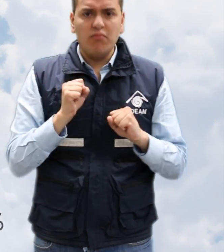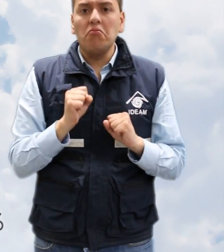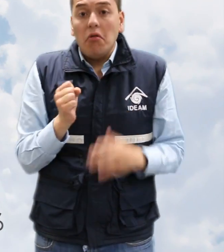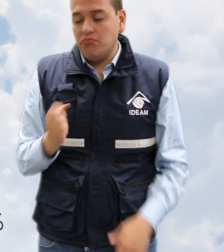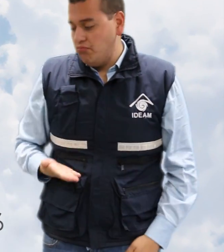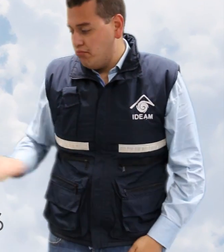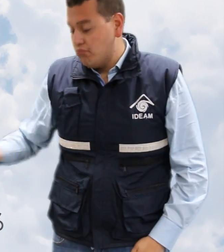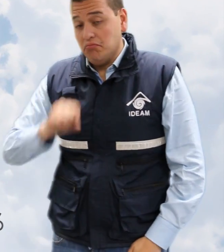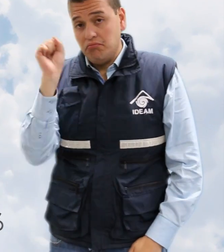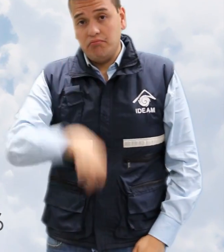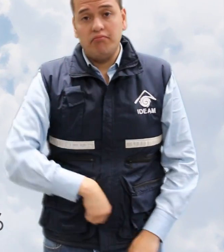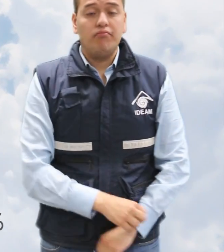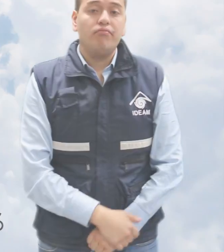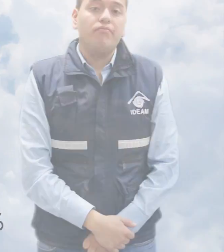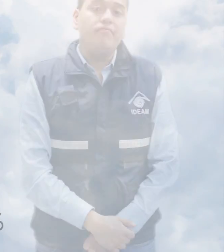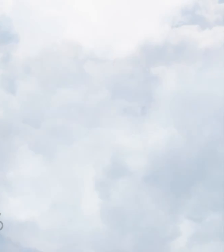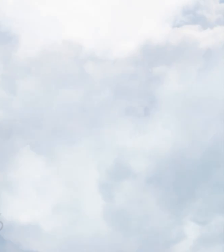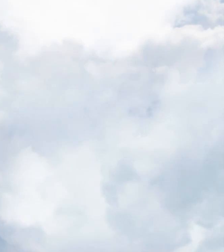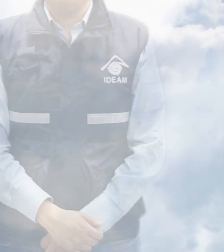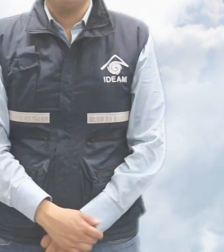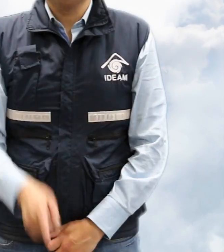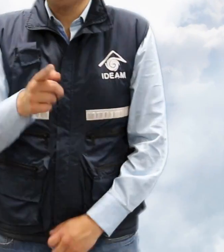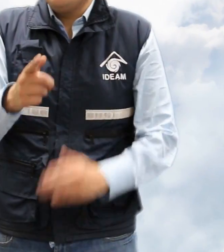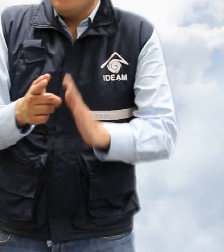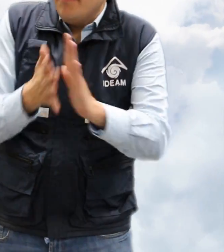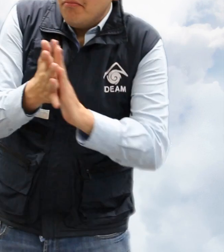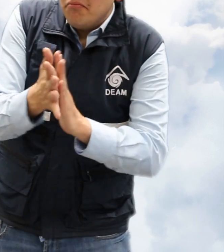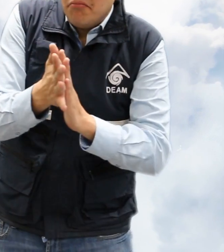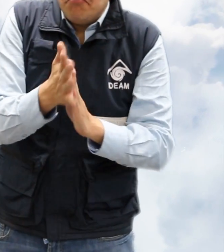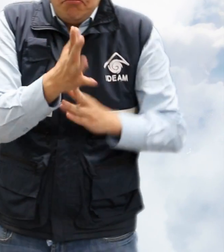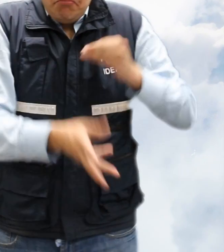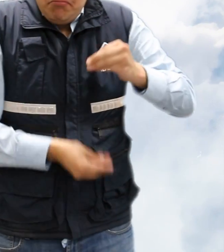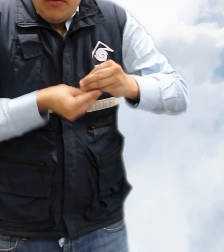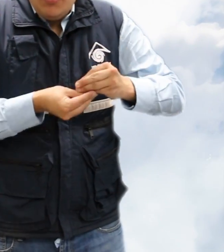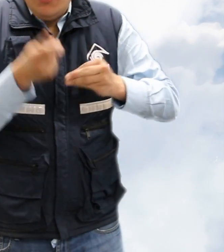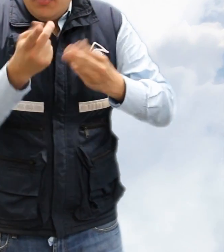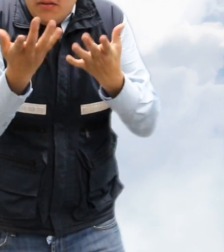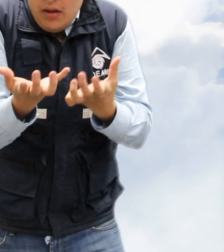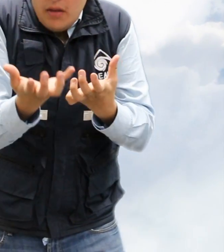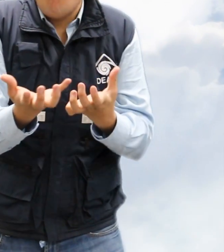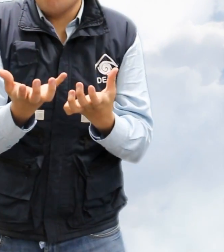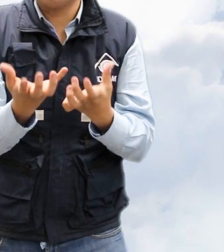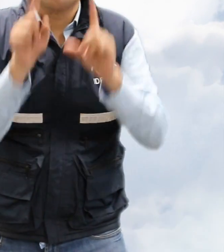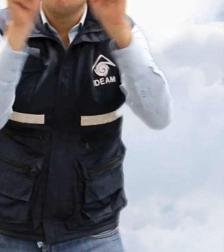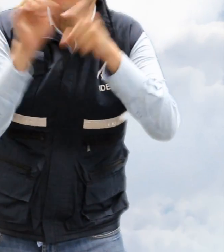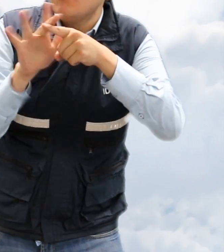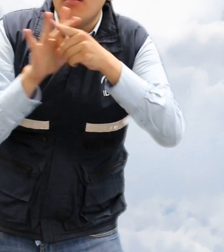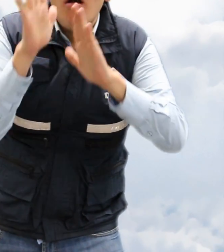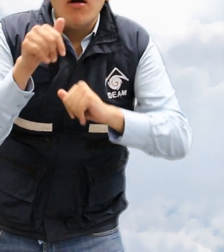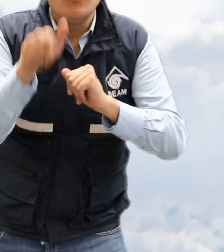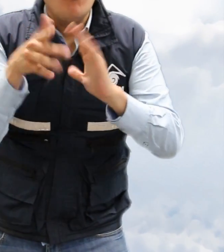en los teléfonos que aparecen en pantalla. Igualmente, te invitamos a descargar nuestra aplicación Mi Pronóstico